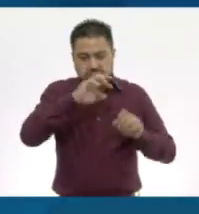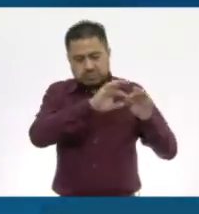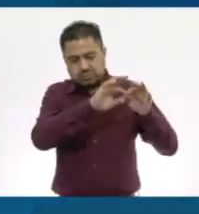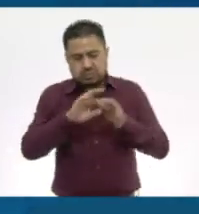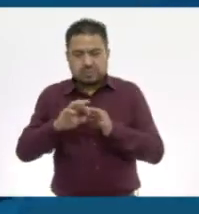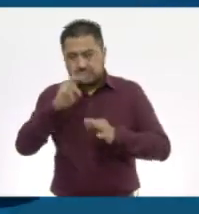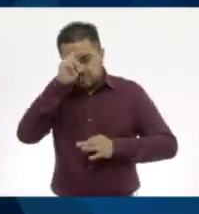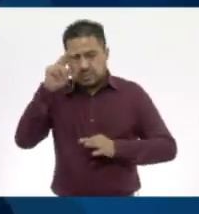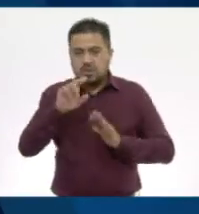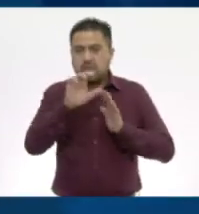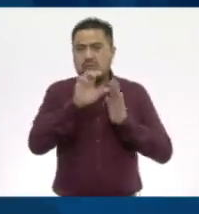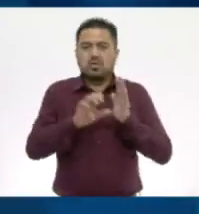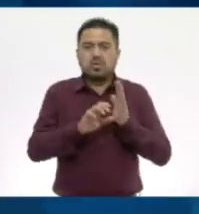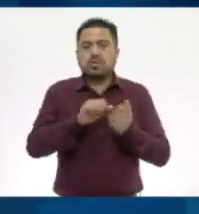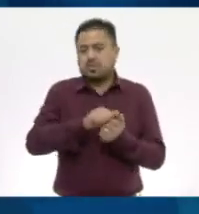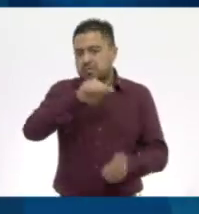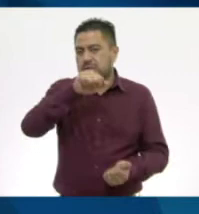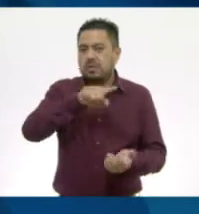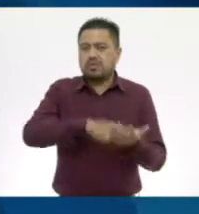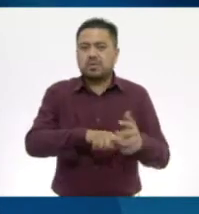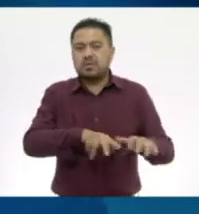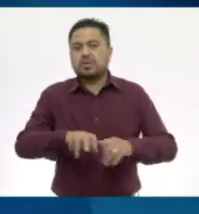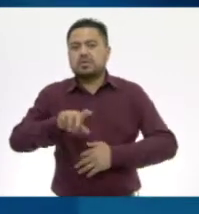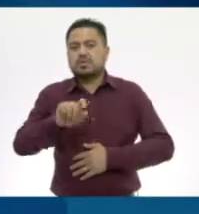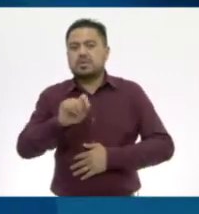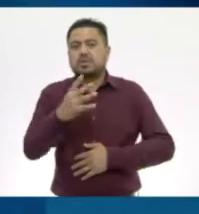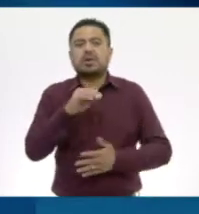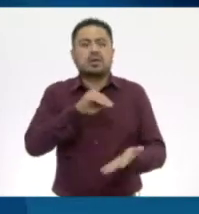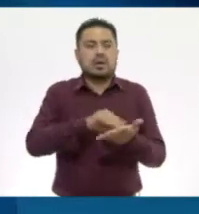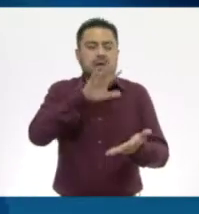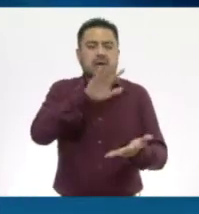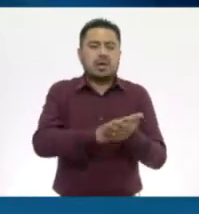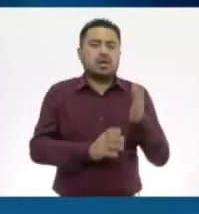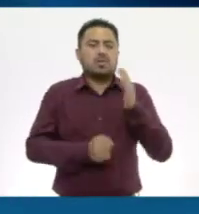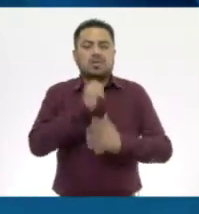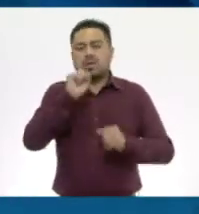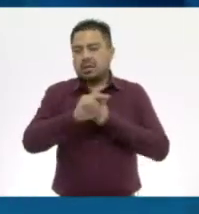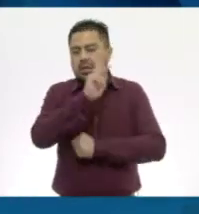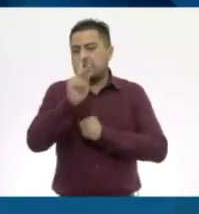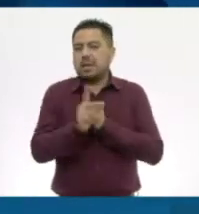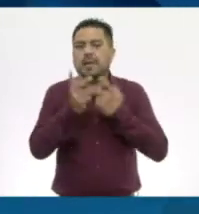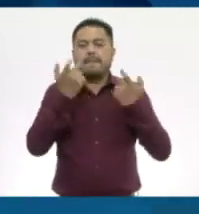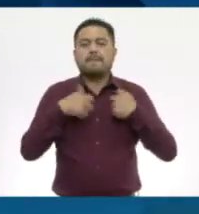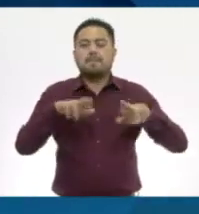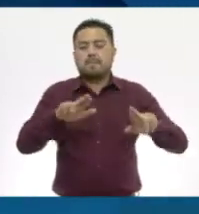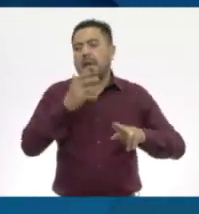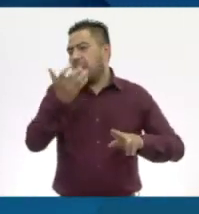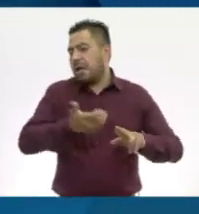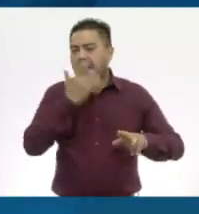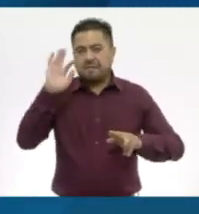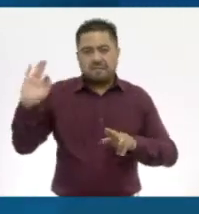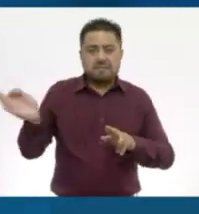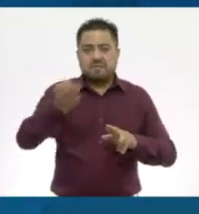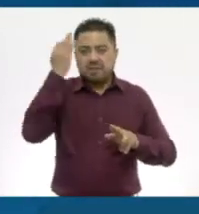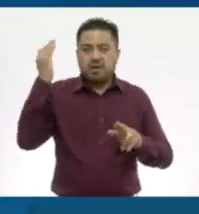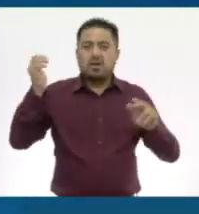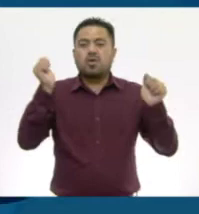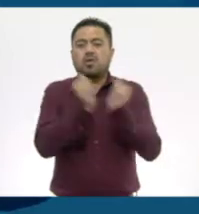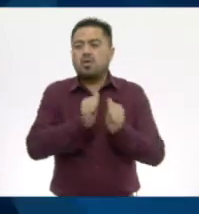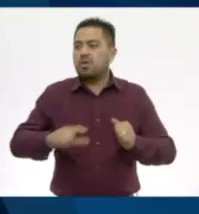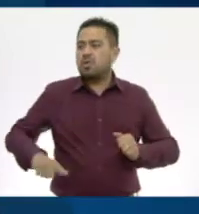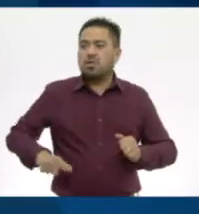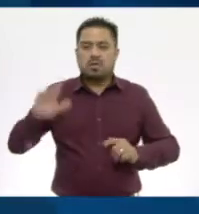y en la Constitución de 1824 se estableció una república representativa, popular y federal, con un